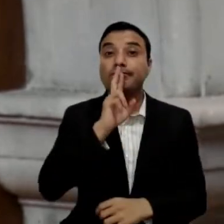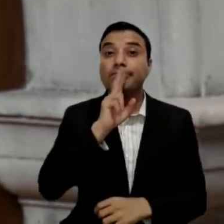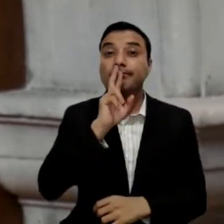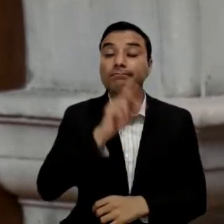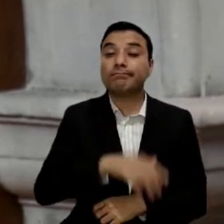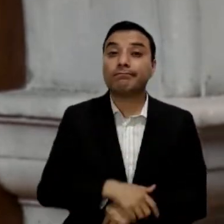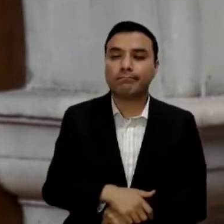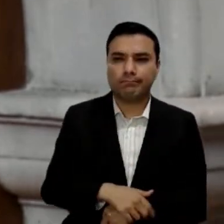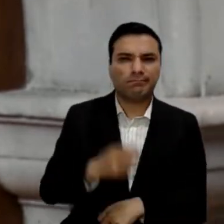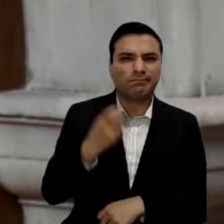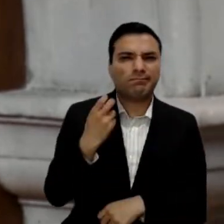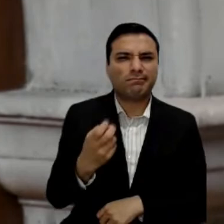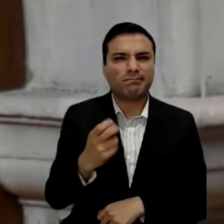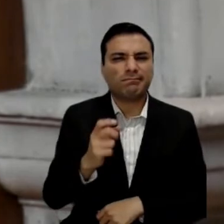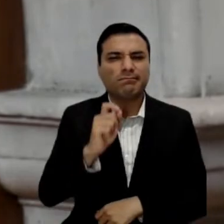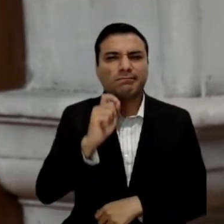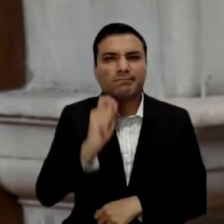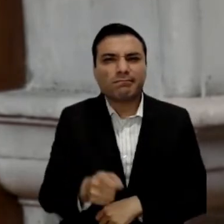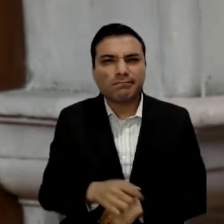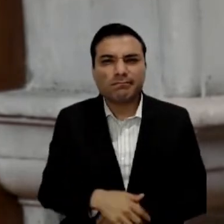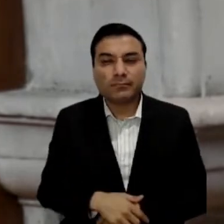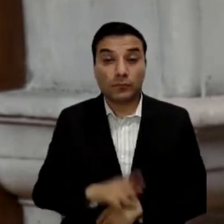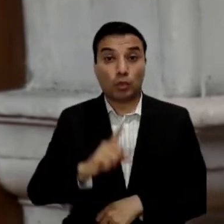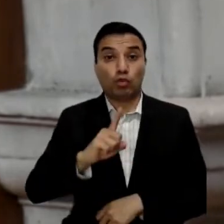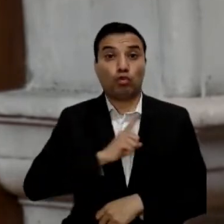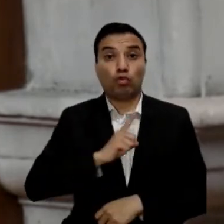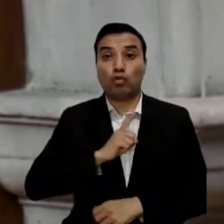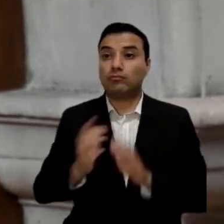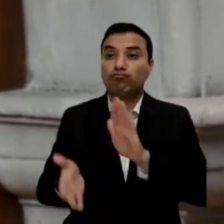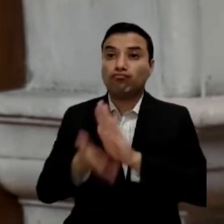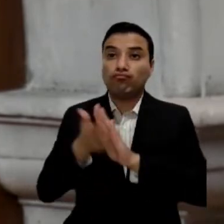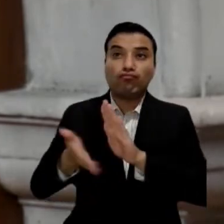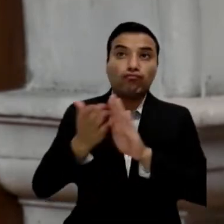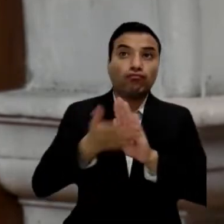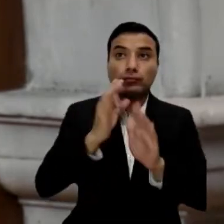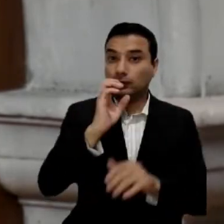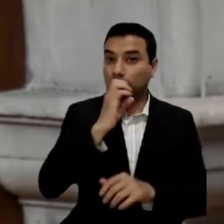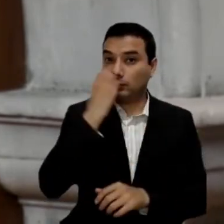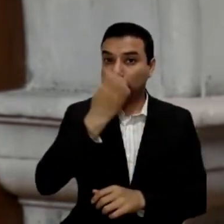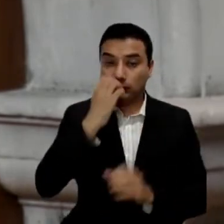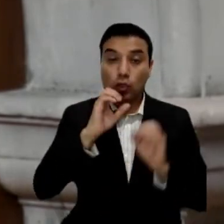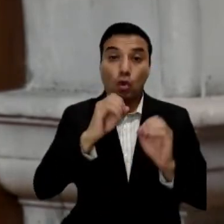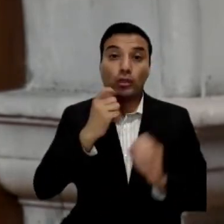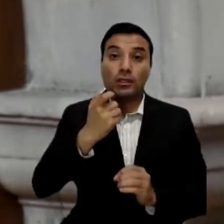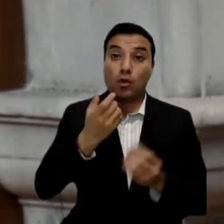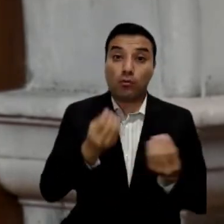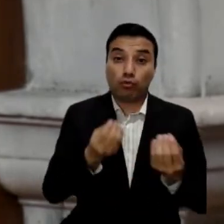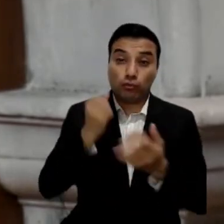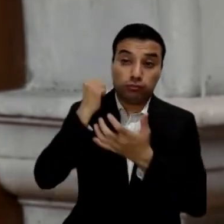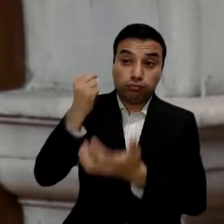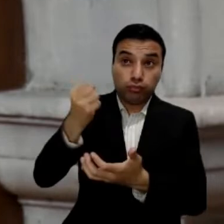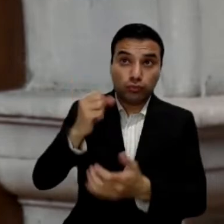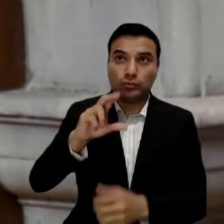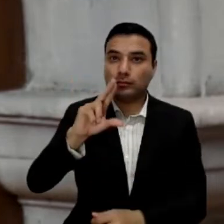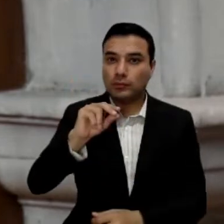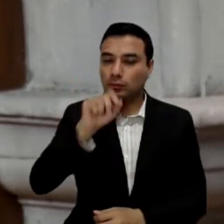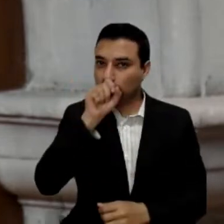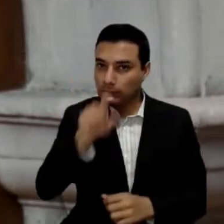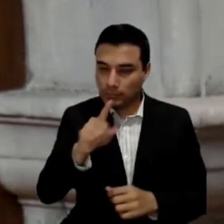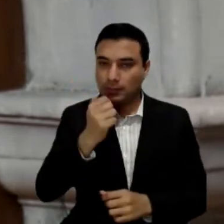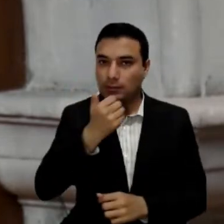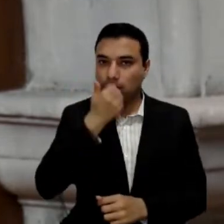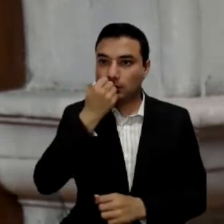se mide por la infraestructura creada y los recursos ejercidos, sino también por los resultados académicos